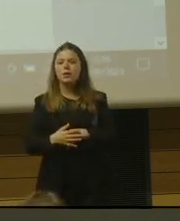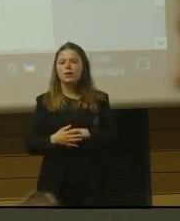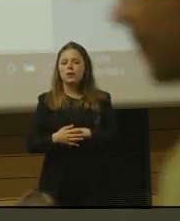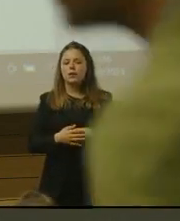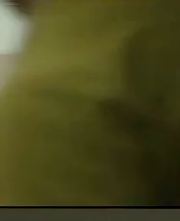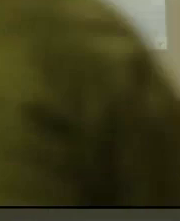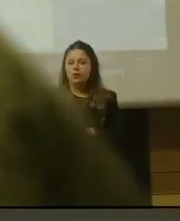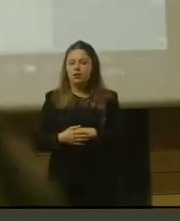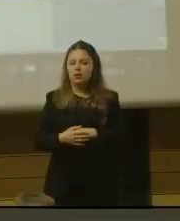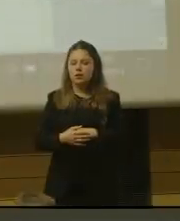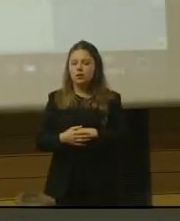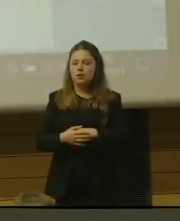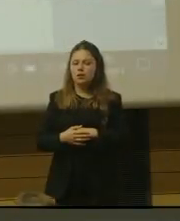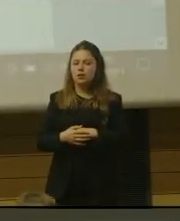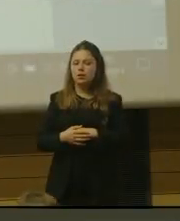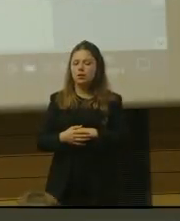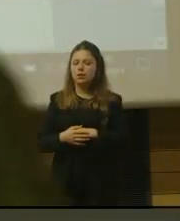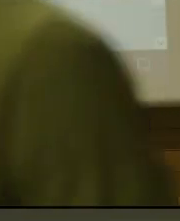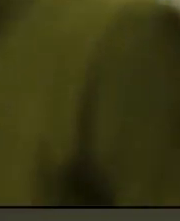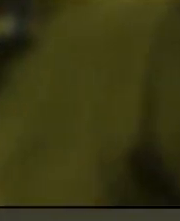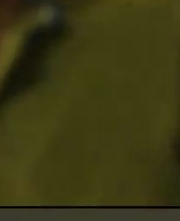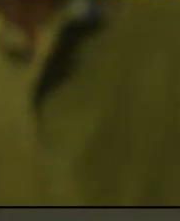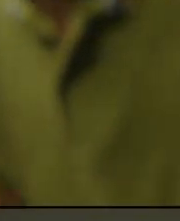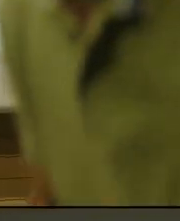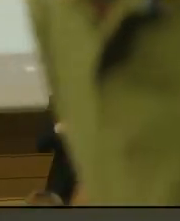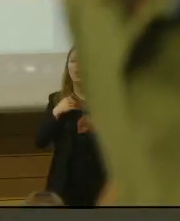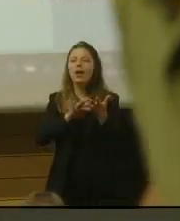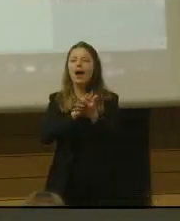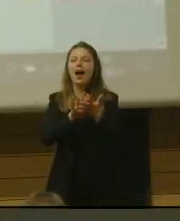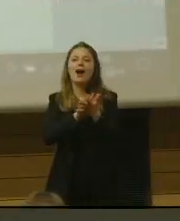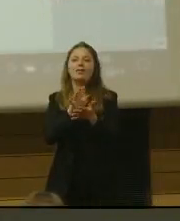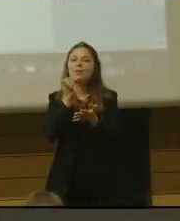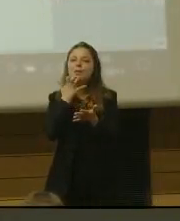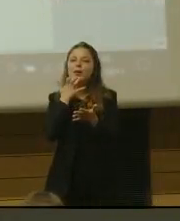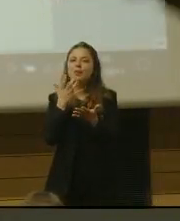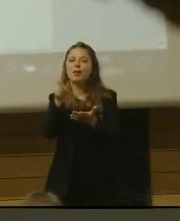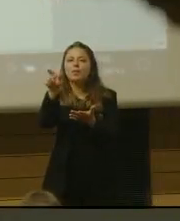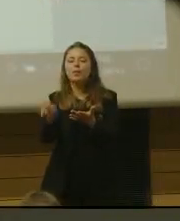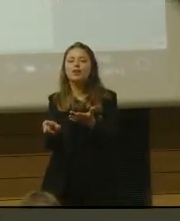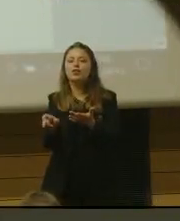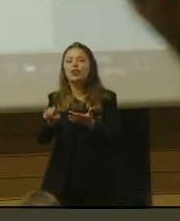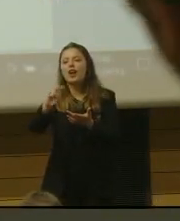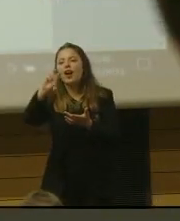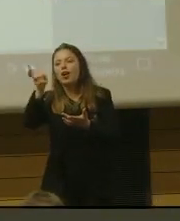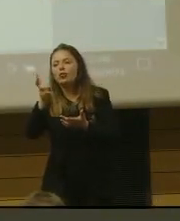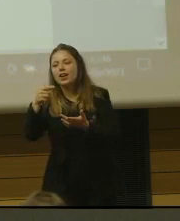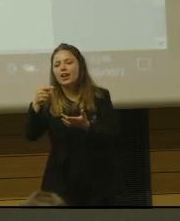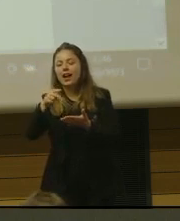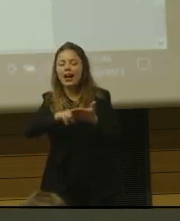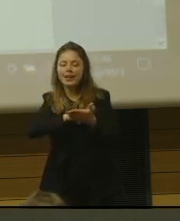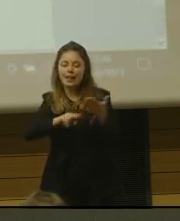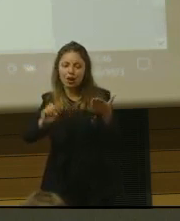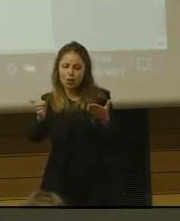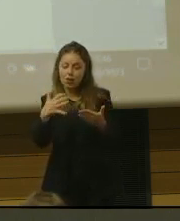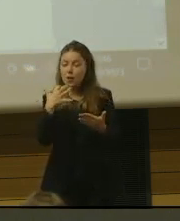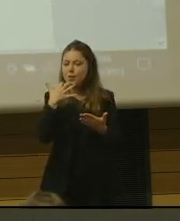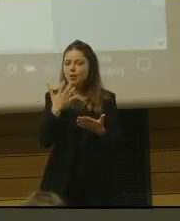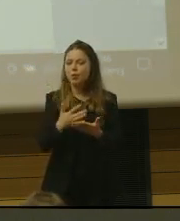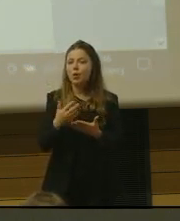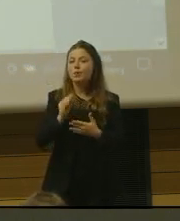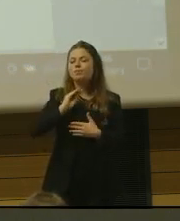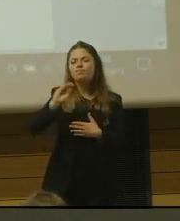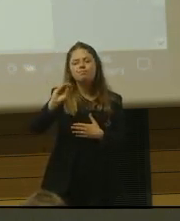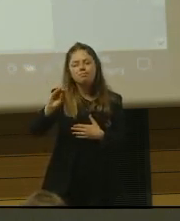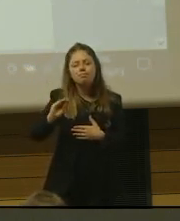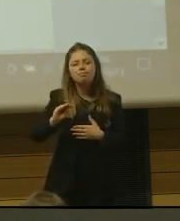que no lo hablamos cuando estamos, por ejemplo, hablando con otra persona que no sea gitana. Por ejemplo, una de las preguntas que le